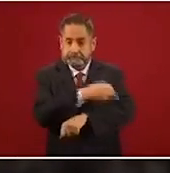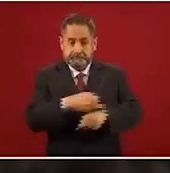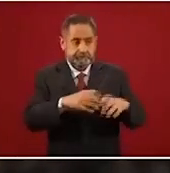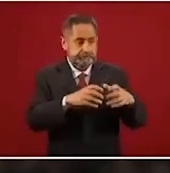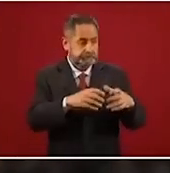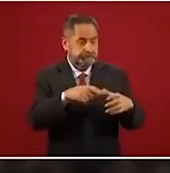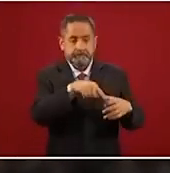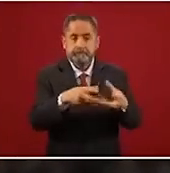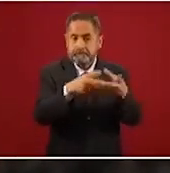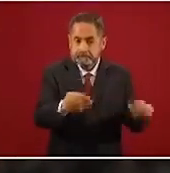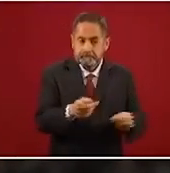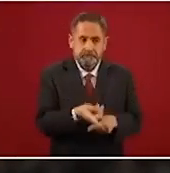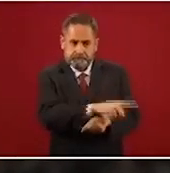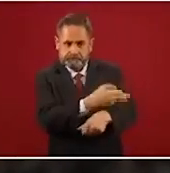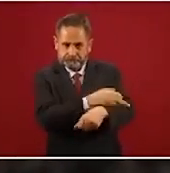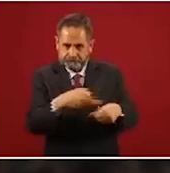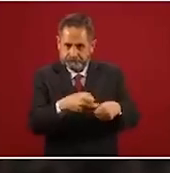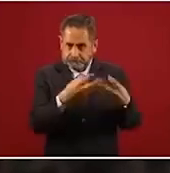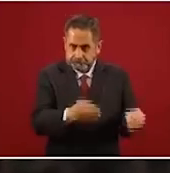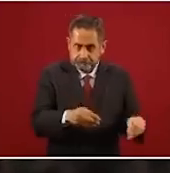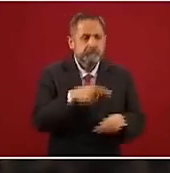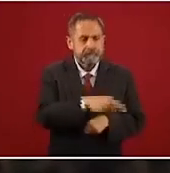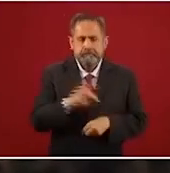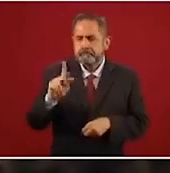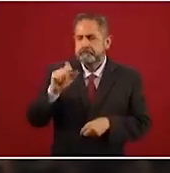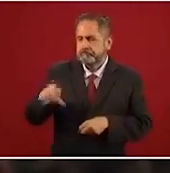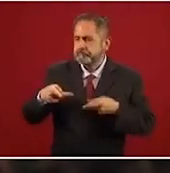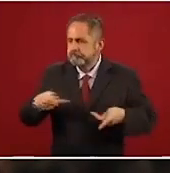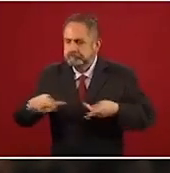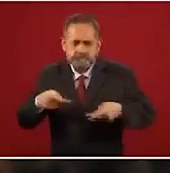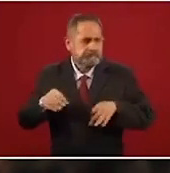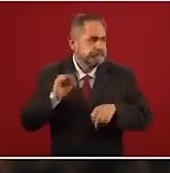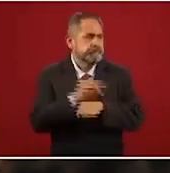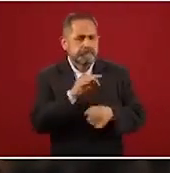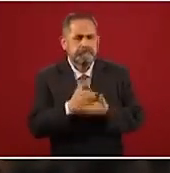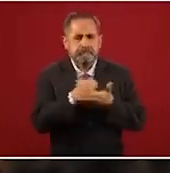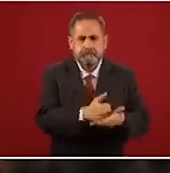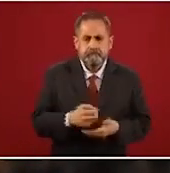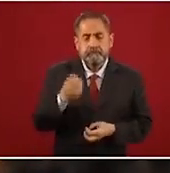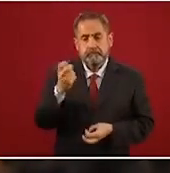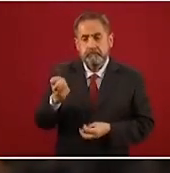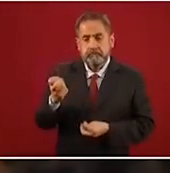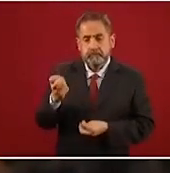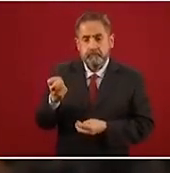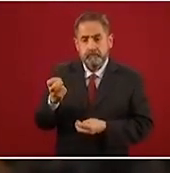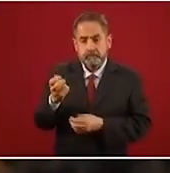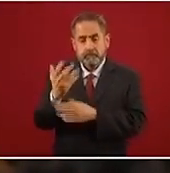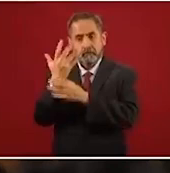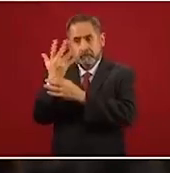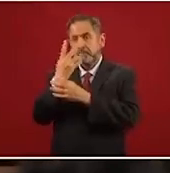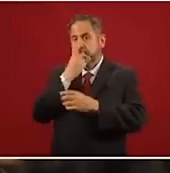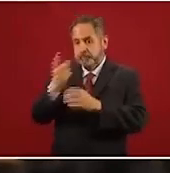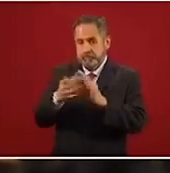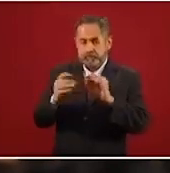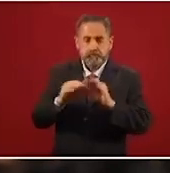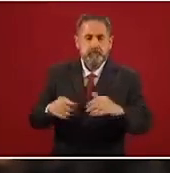están trabajando y saben que es un plan que se tiene con este propósito. Así es como usted lo expresó